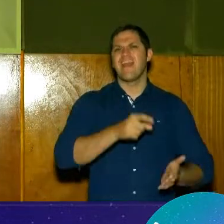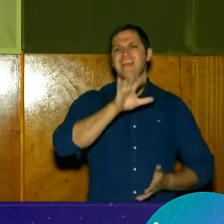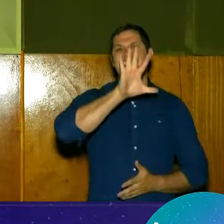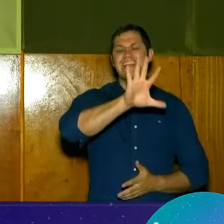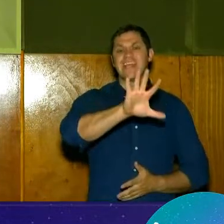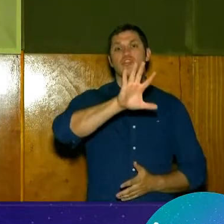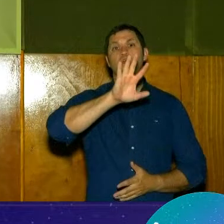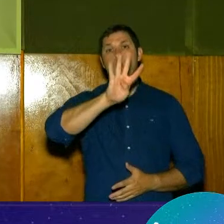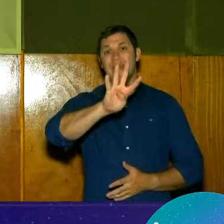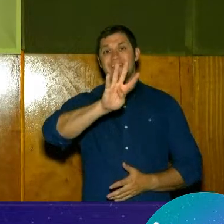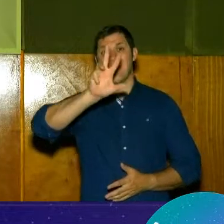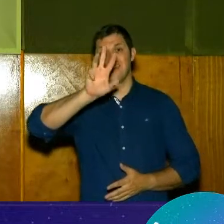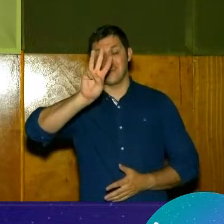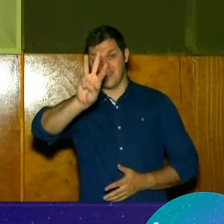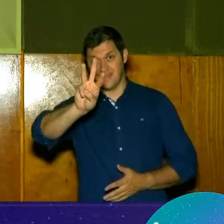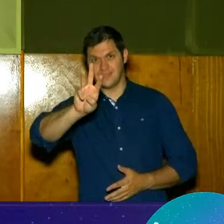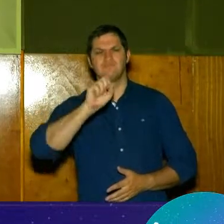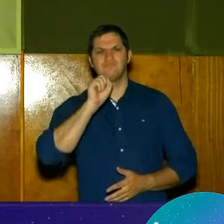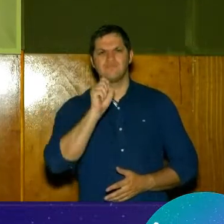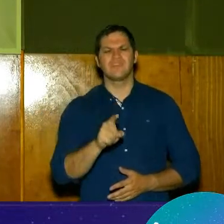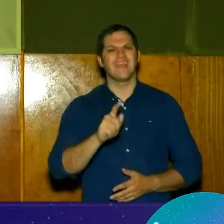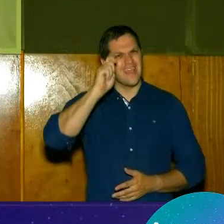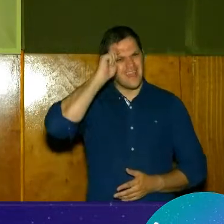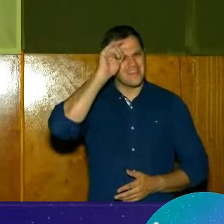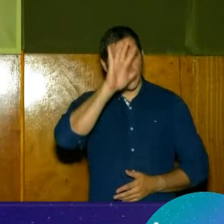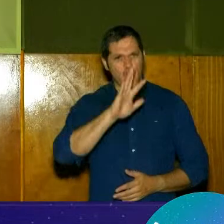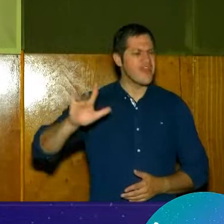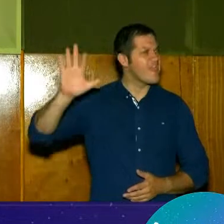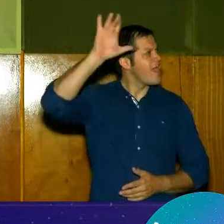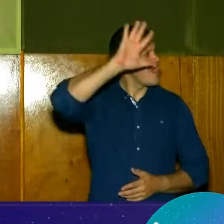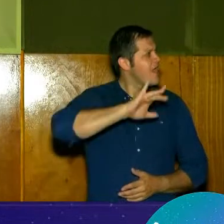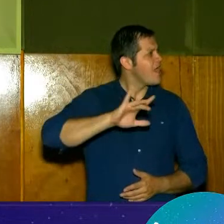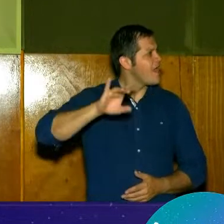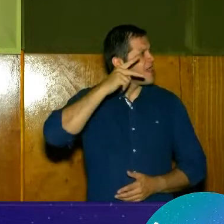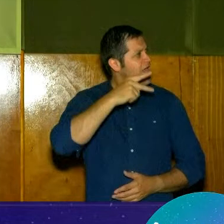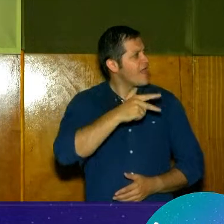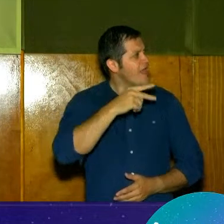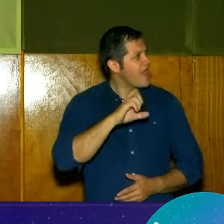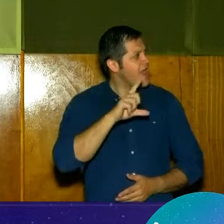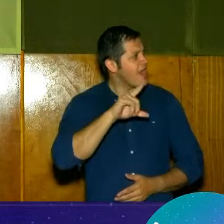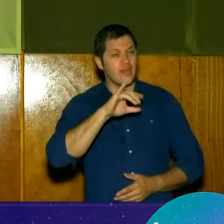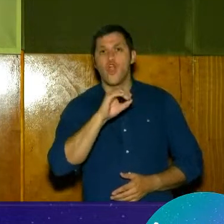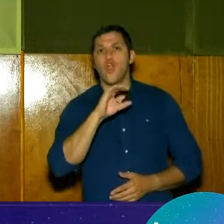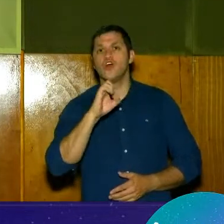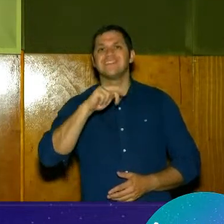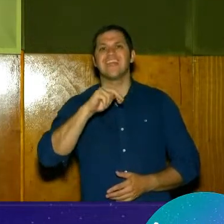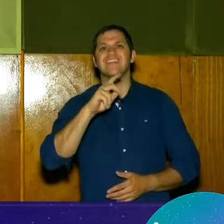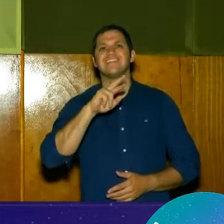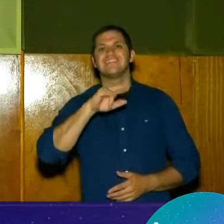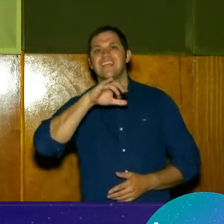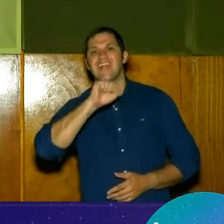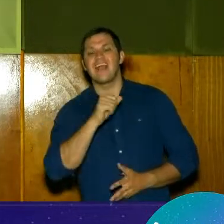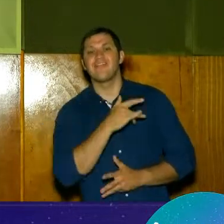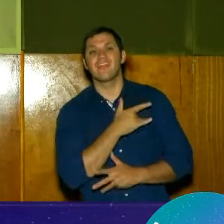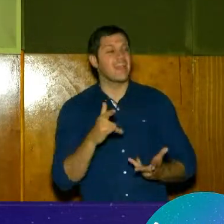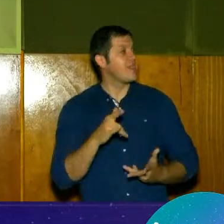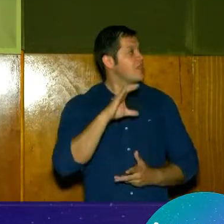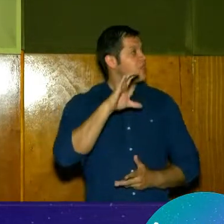todos estos trabajos ayudaron a que ayudaran finalmente aquí en el año 1543